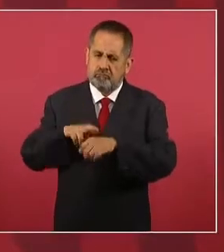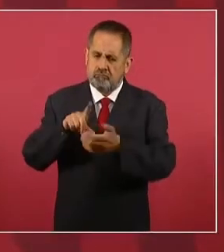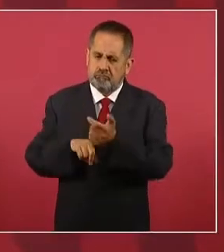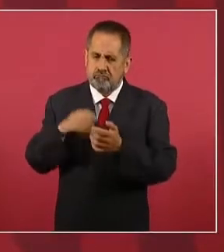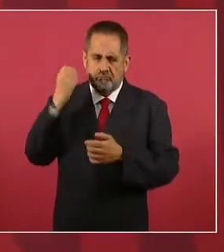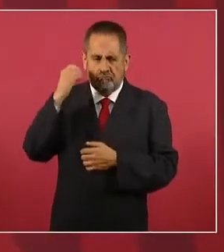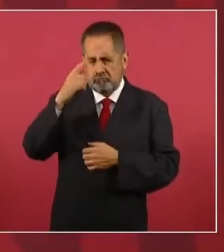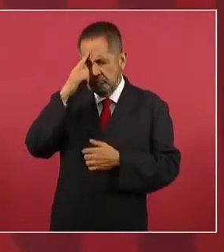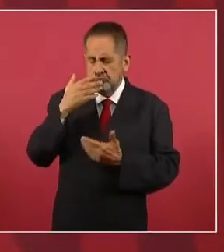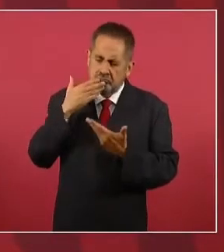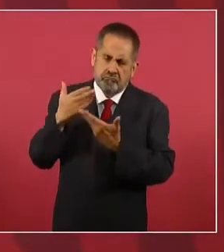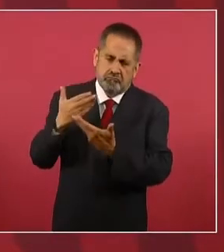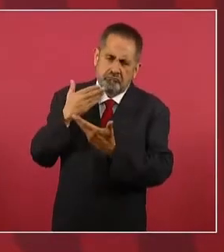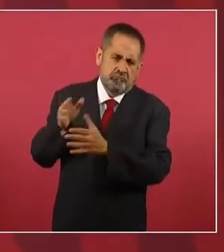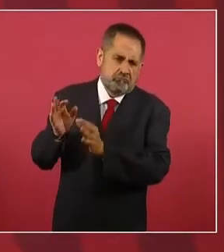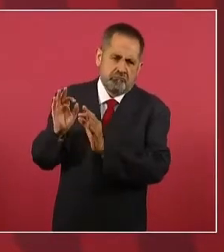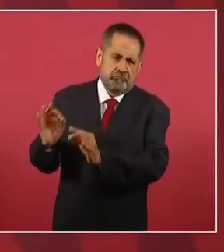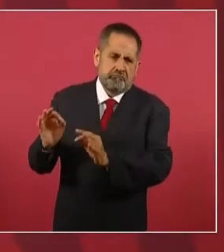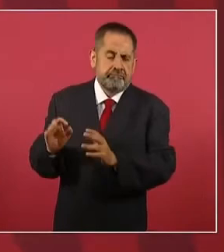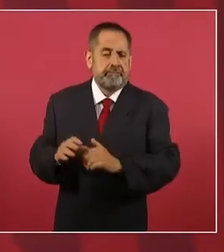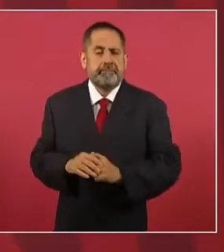para Oaxaca.